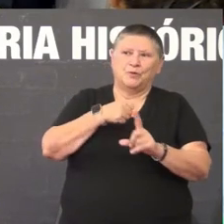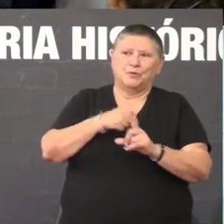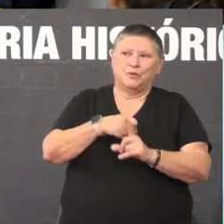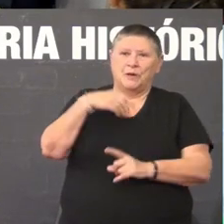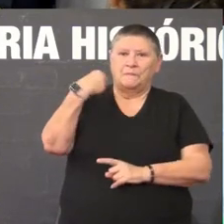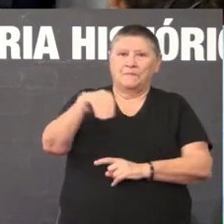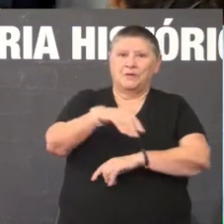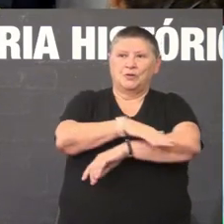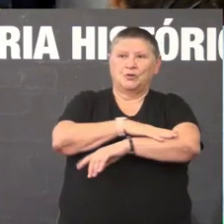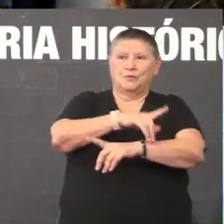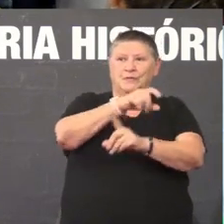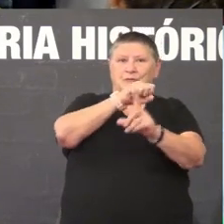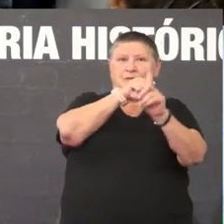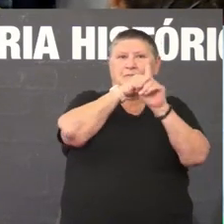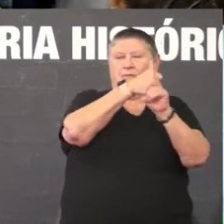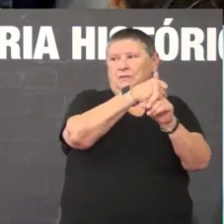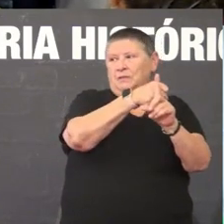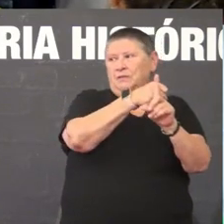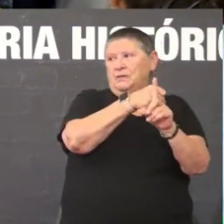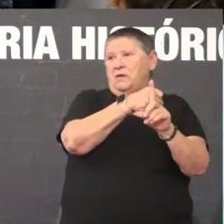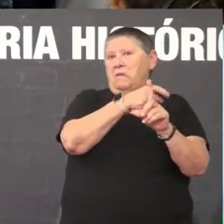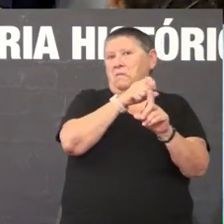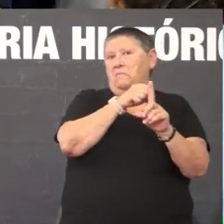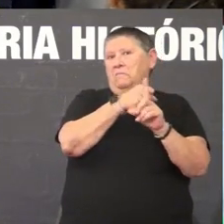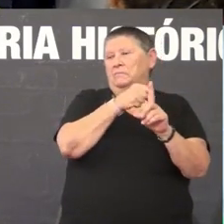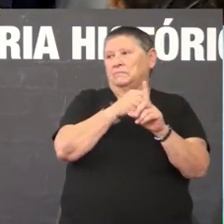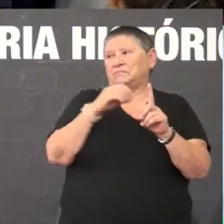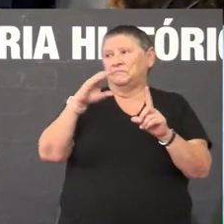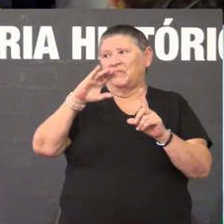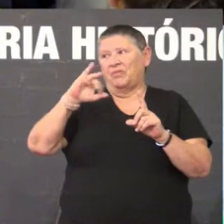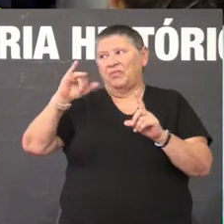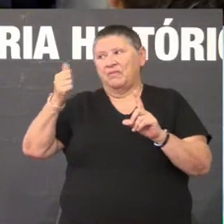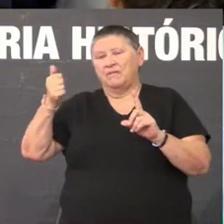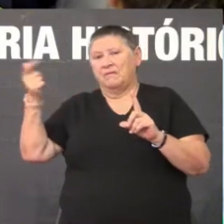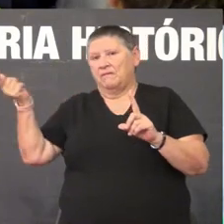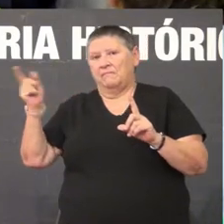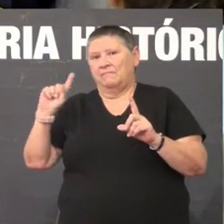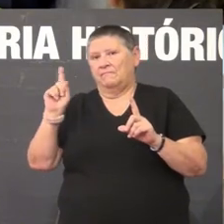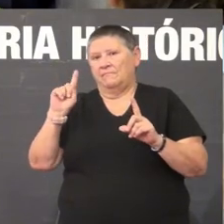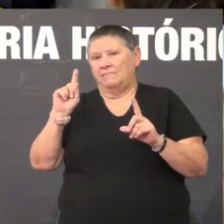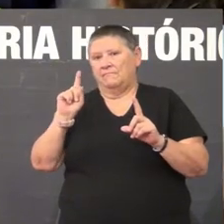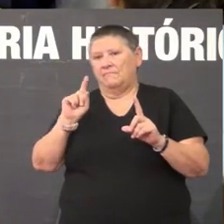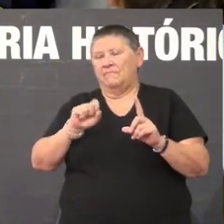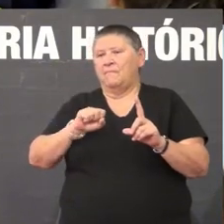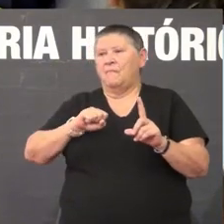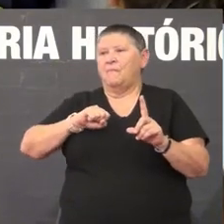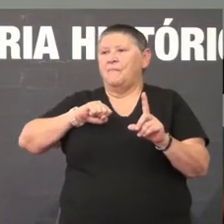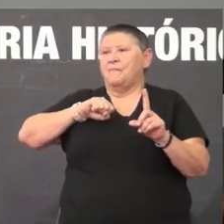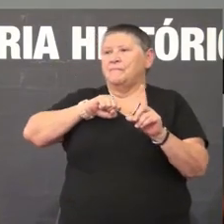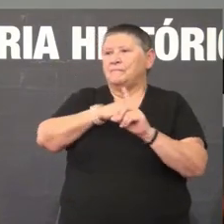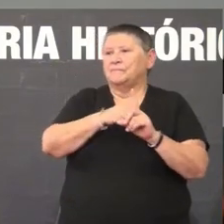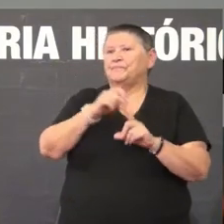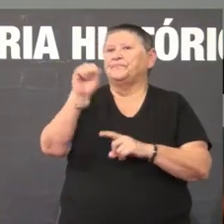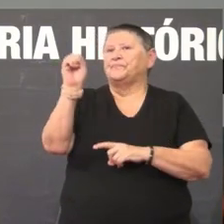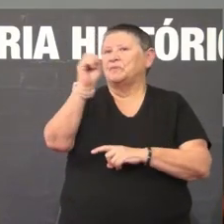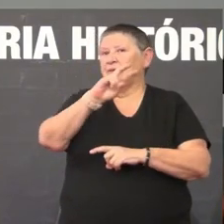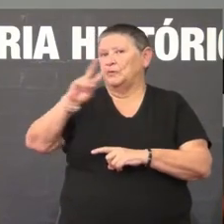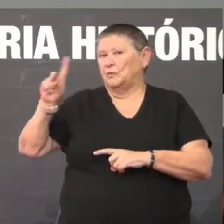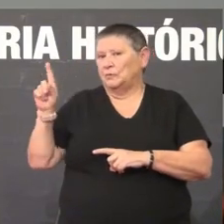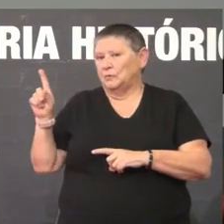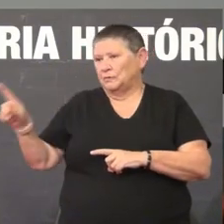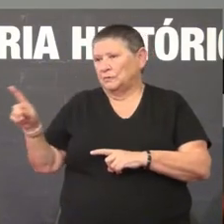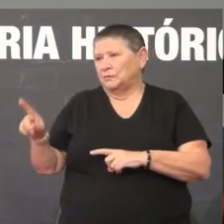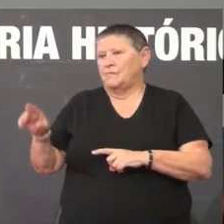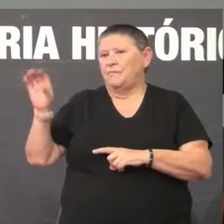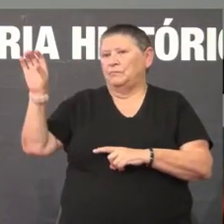presidente del gobierno, no es presión de la CIA, sino es presión de, bueno, de los Estados Unidos, de los